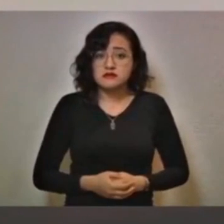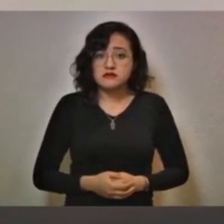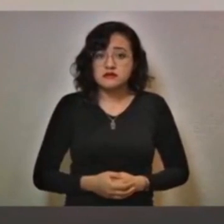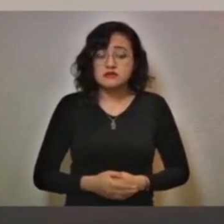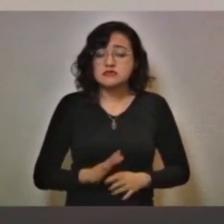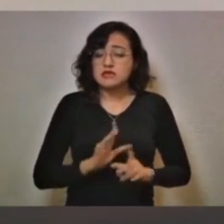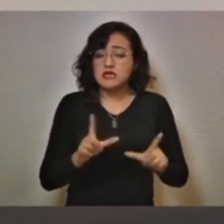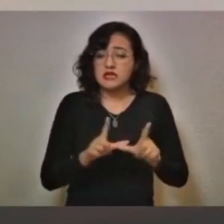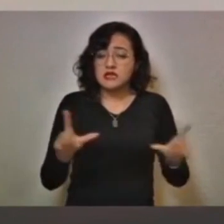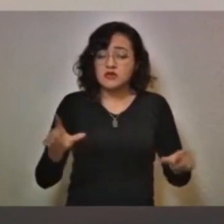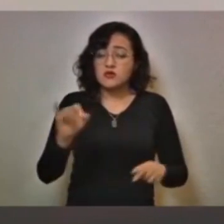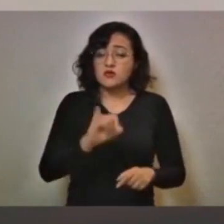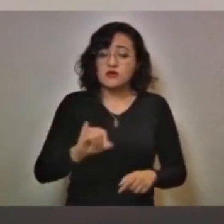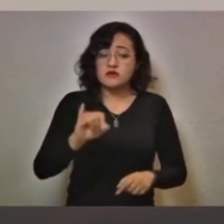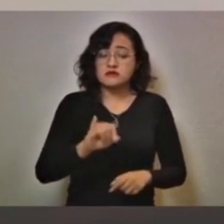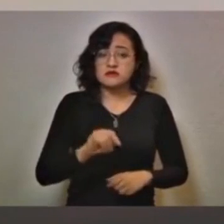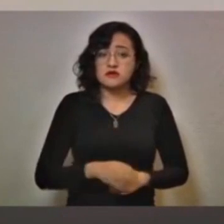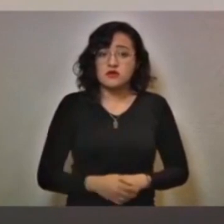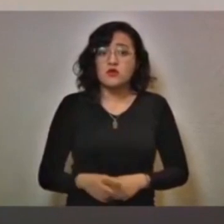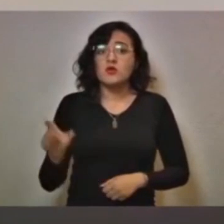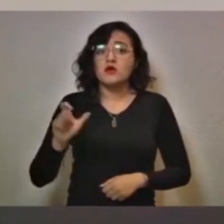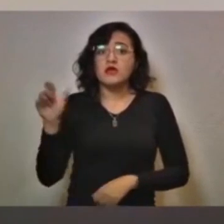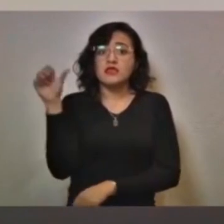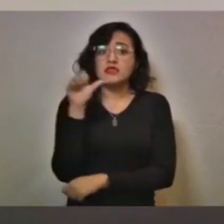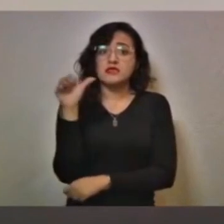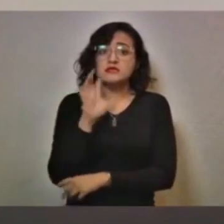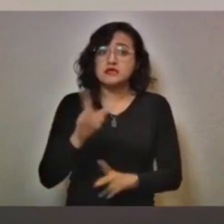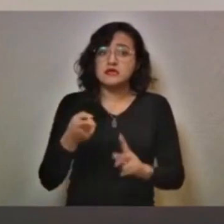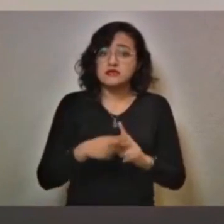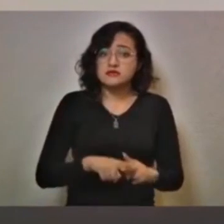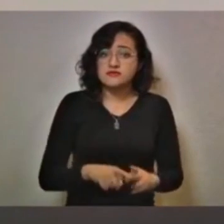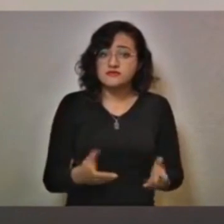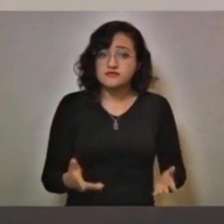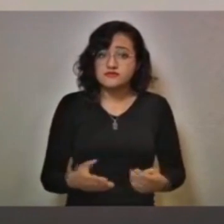A partir del jueves están listos, señor. ¿Atlixco cuándo está funcionando?